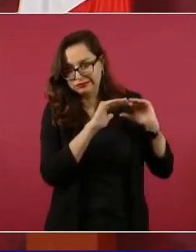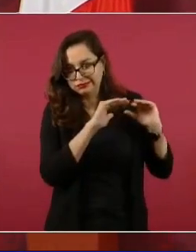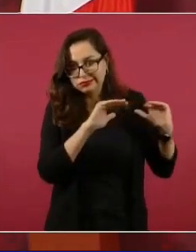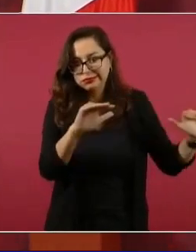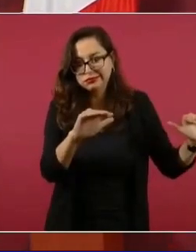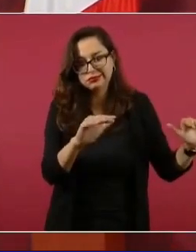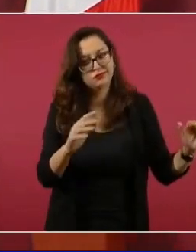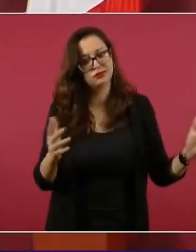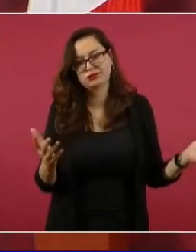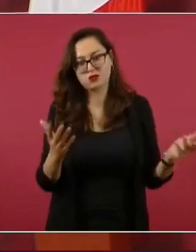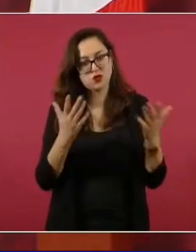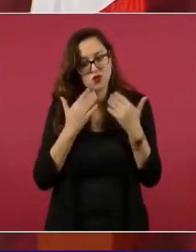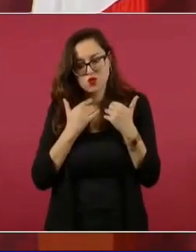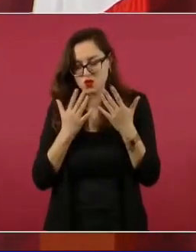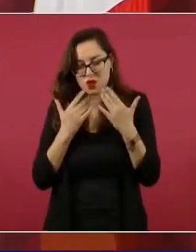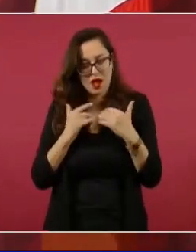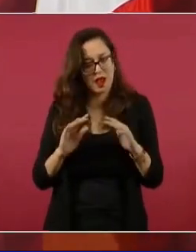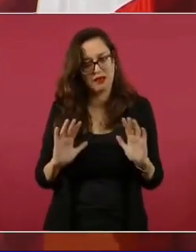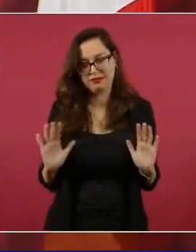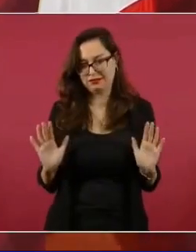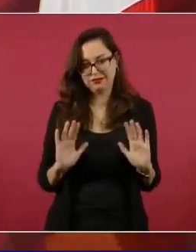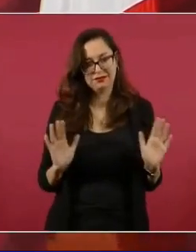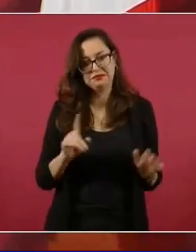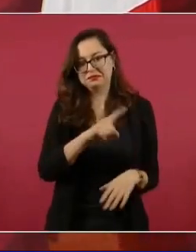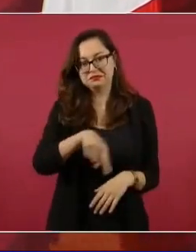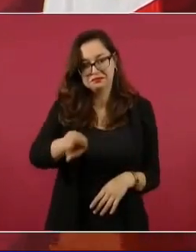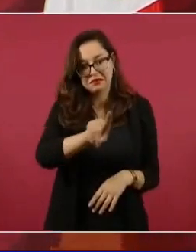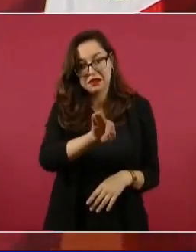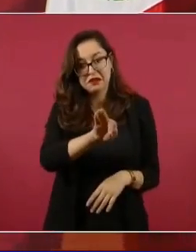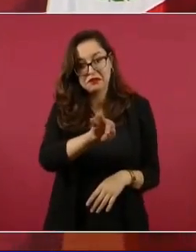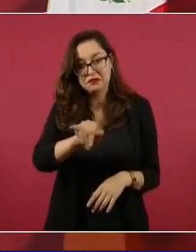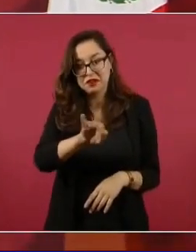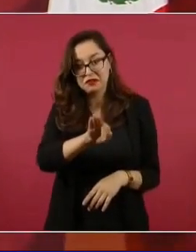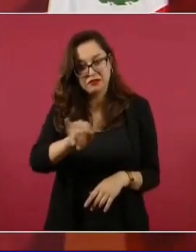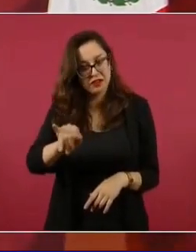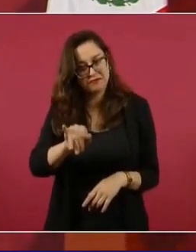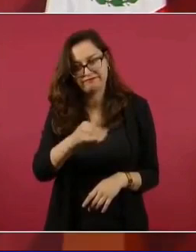dinero, ¿no?, suficiente,